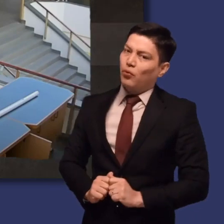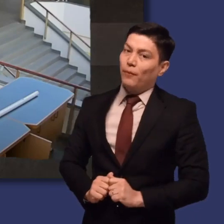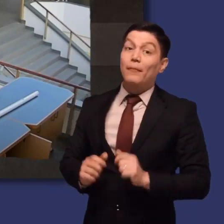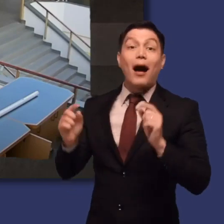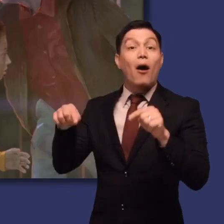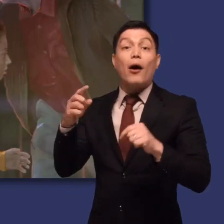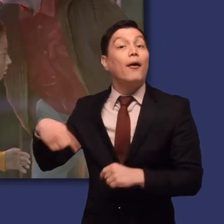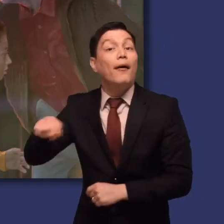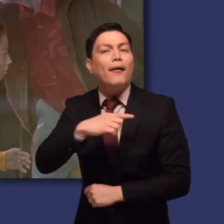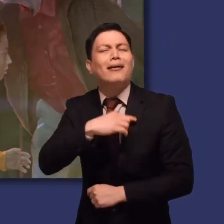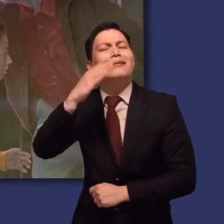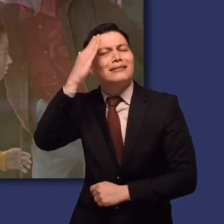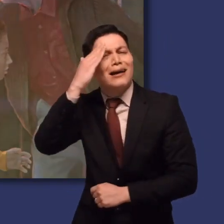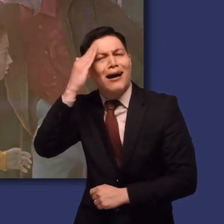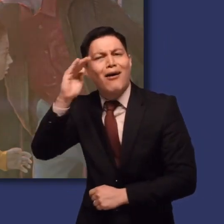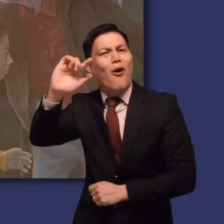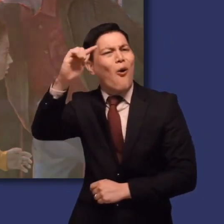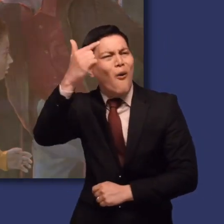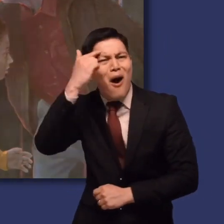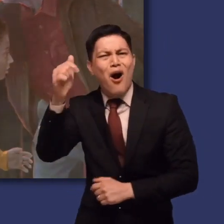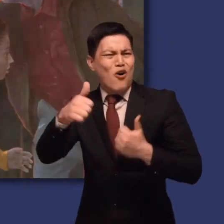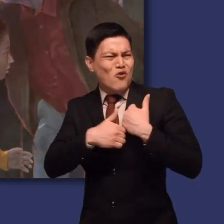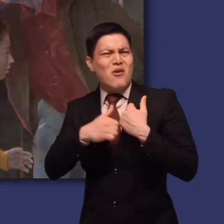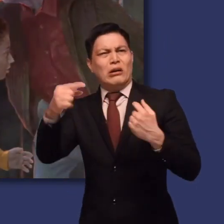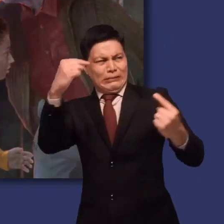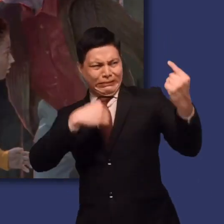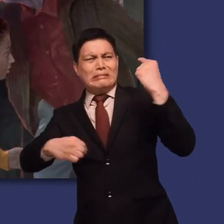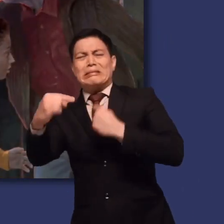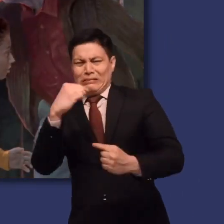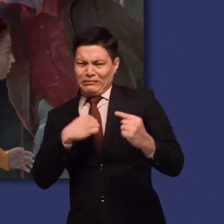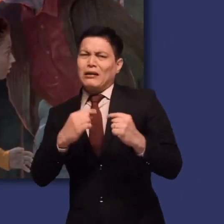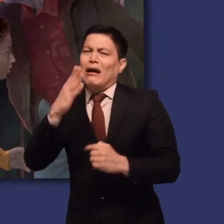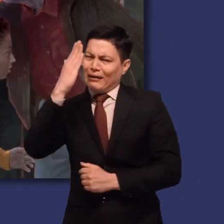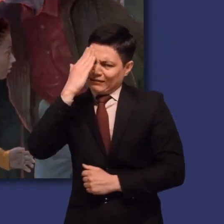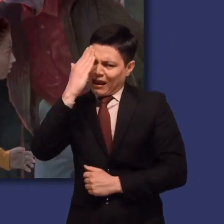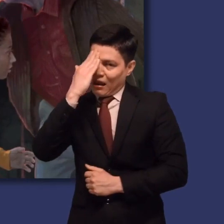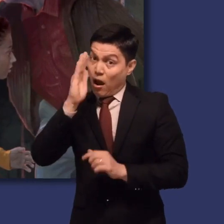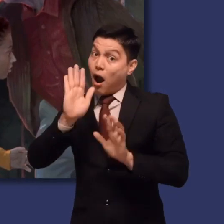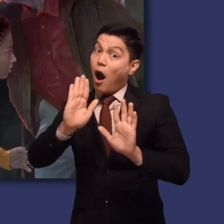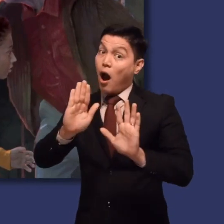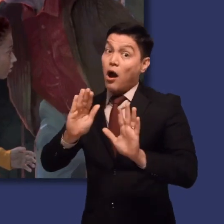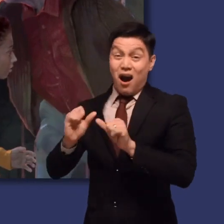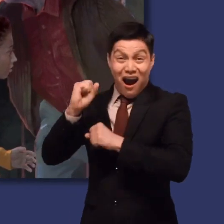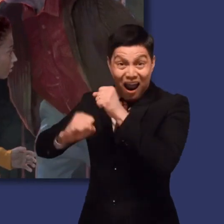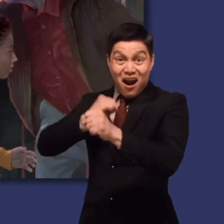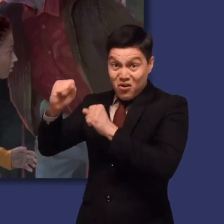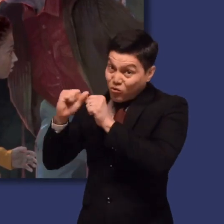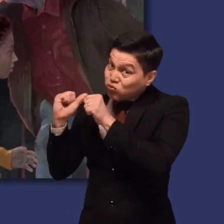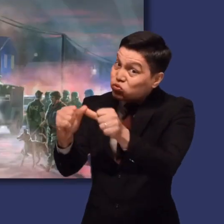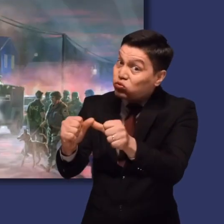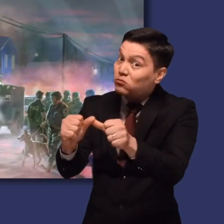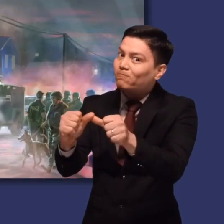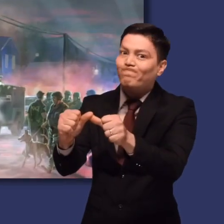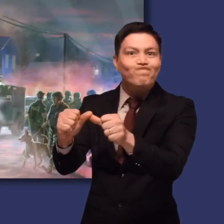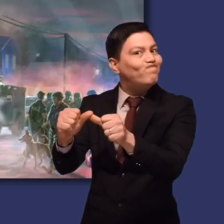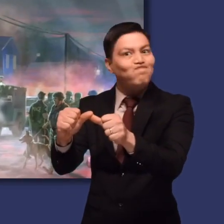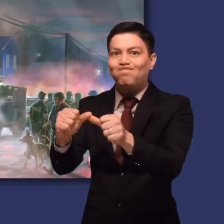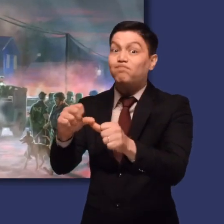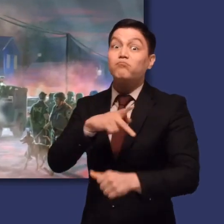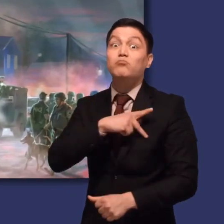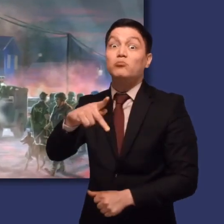Los cristianos sabemos que vamos a sufrir persecución, pero también sabemos que no durará para